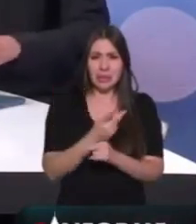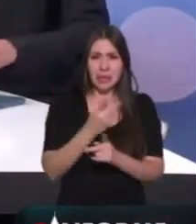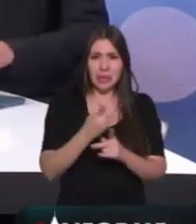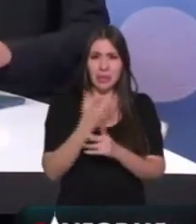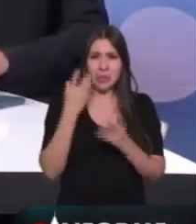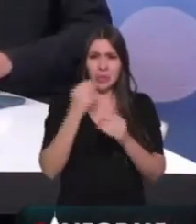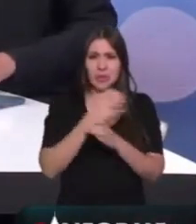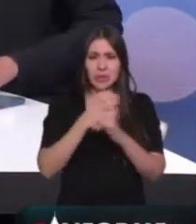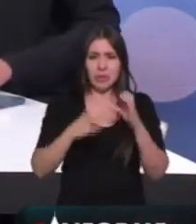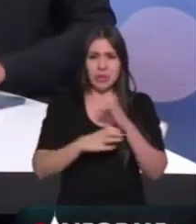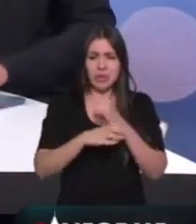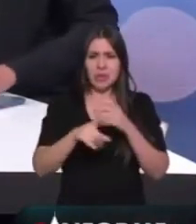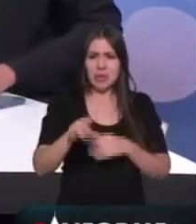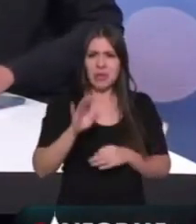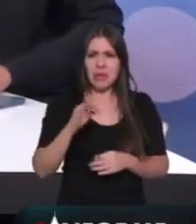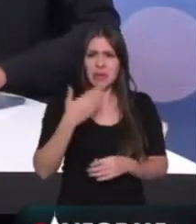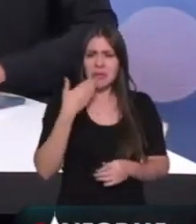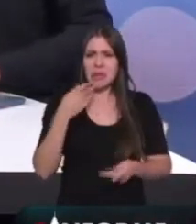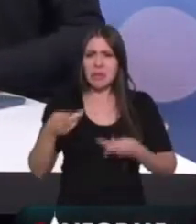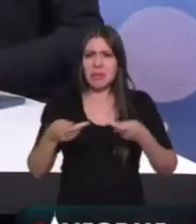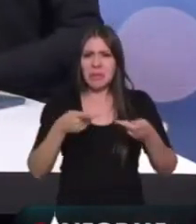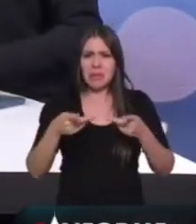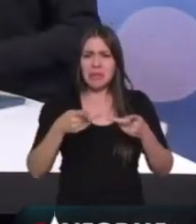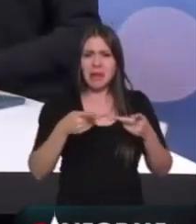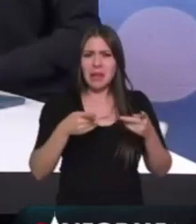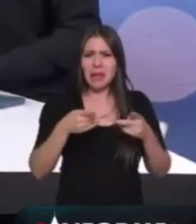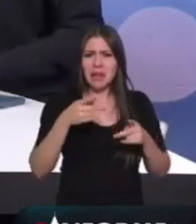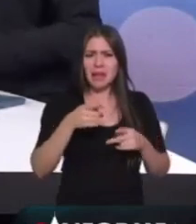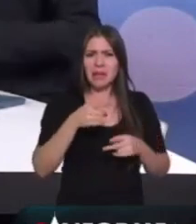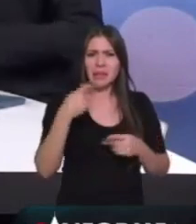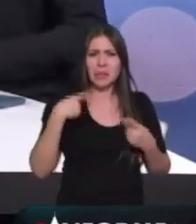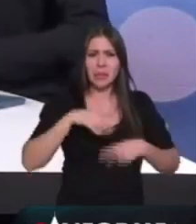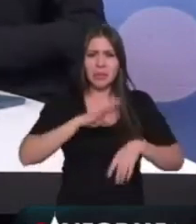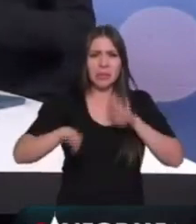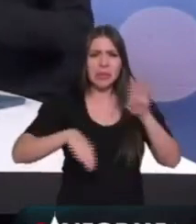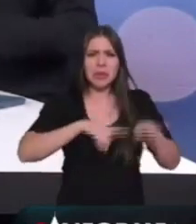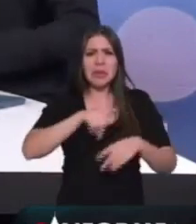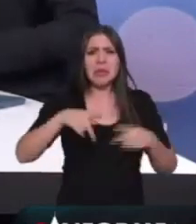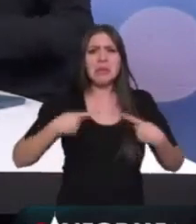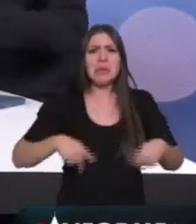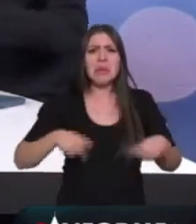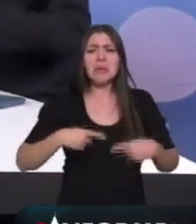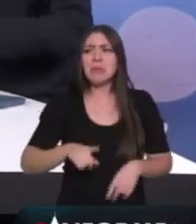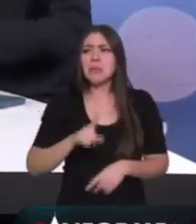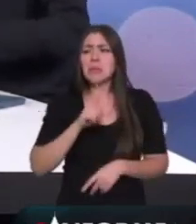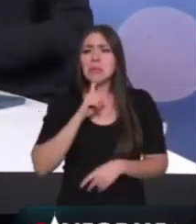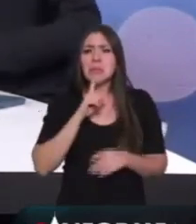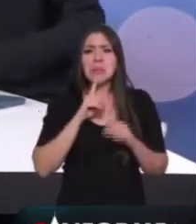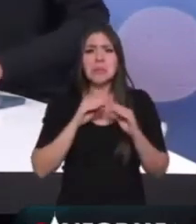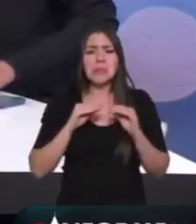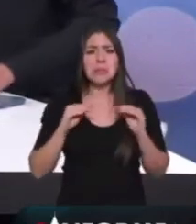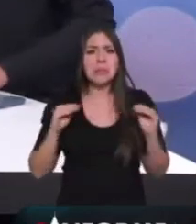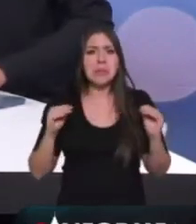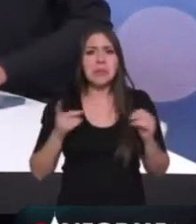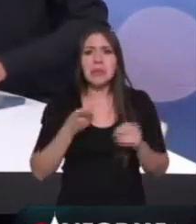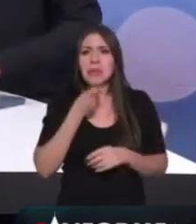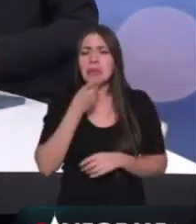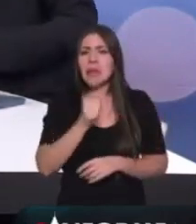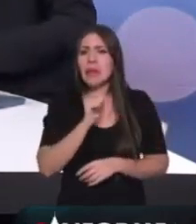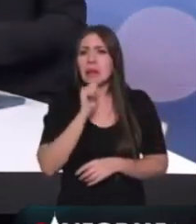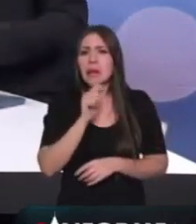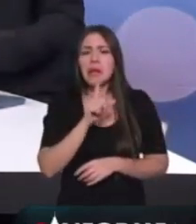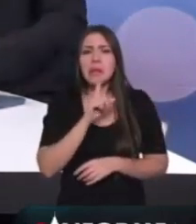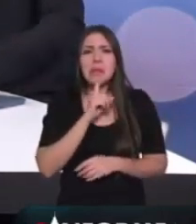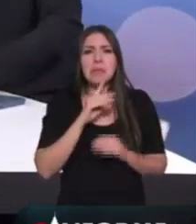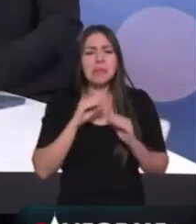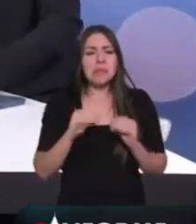sistemática, sí, esta cosa del horror, sin que nadie hubiera dicho nada, hubiera hecho nada. Y terrible, importante entonces